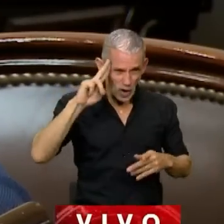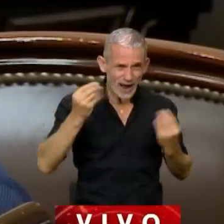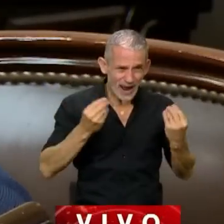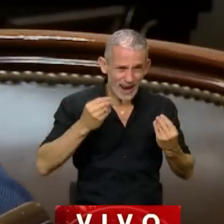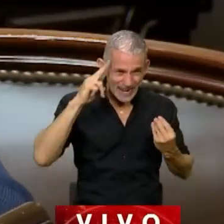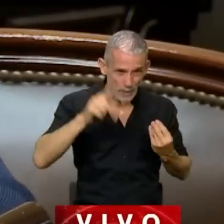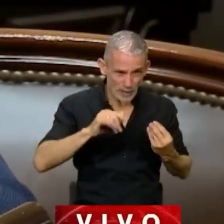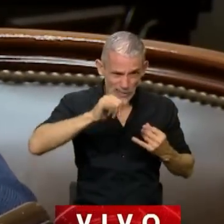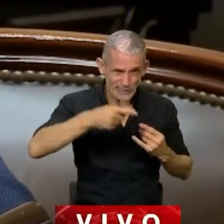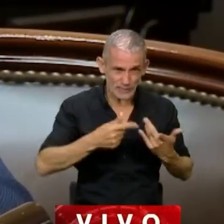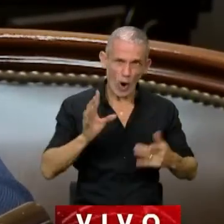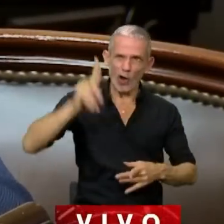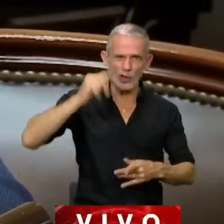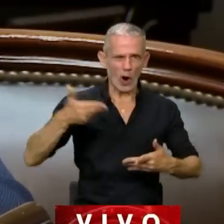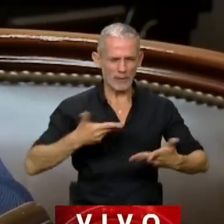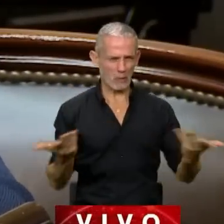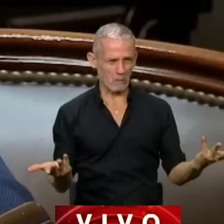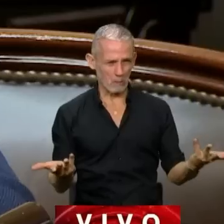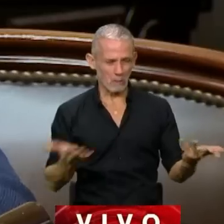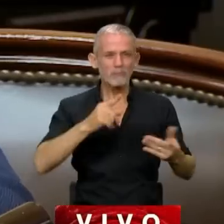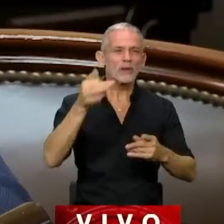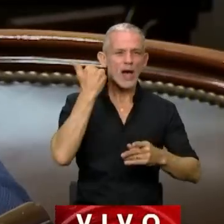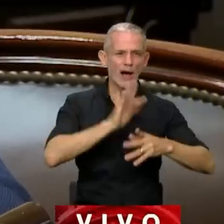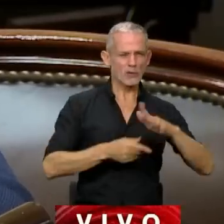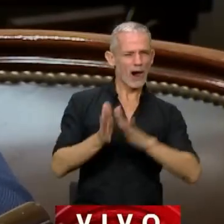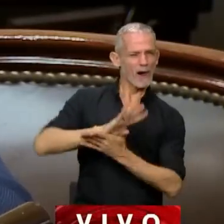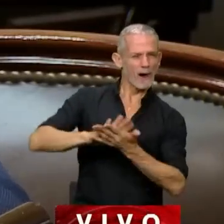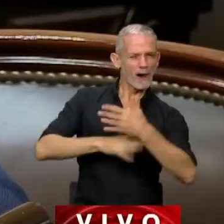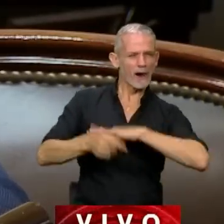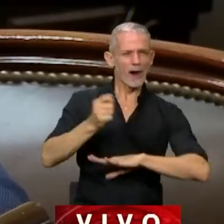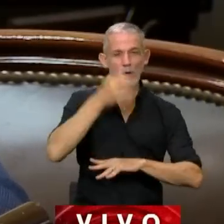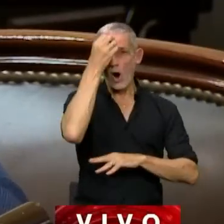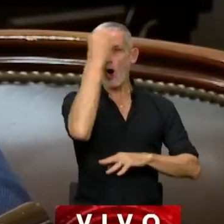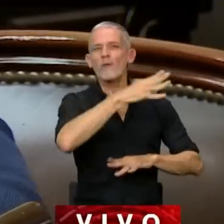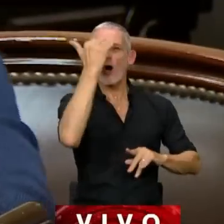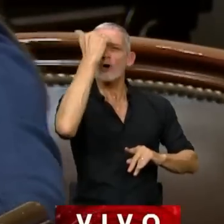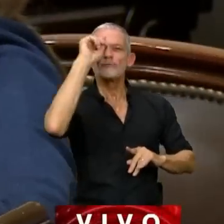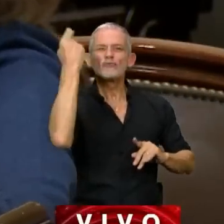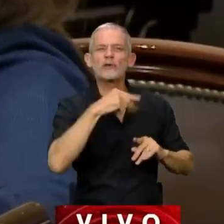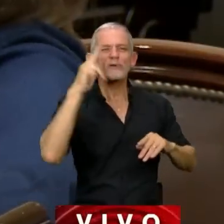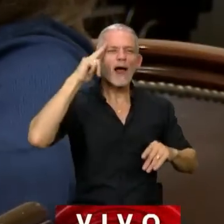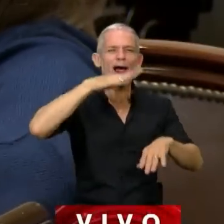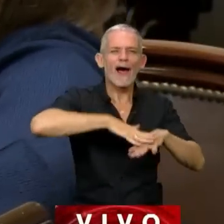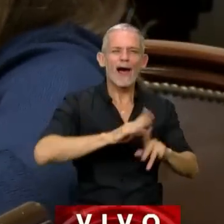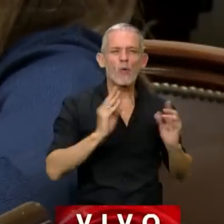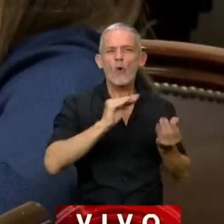alguna argucia o un cortapisas para hacer alguna pillería, nos olvidamos de la Constitución.